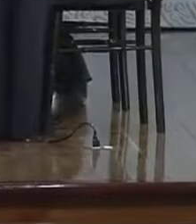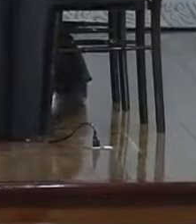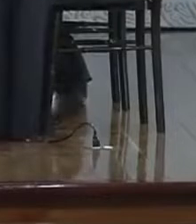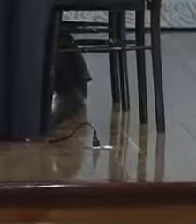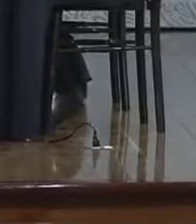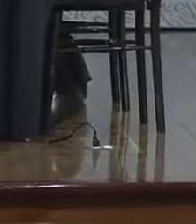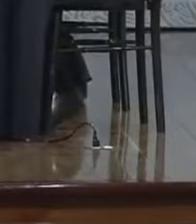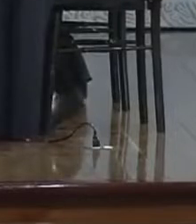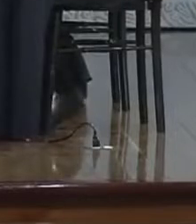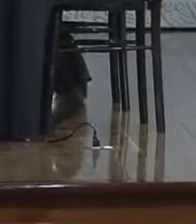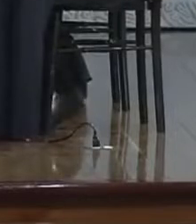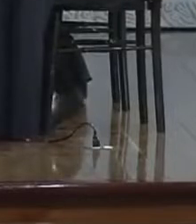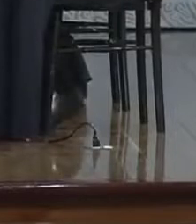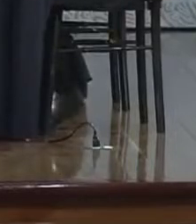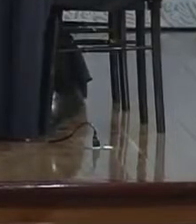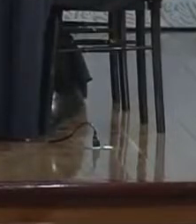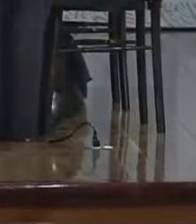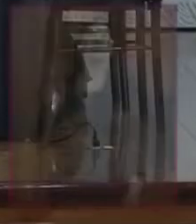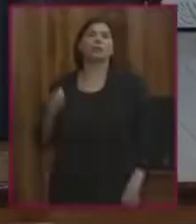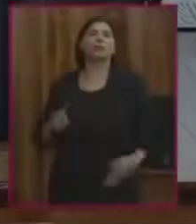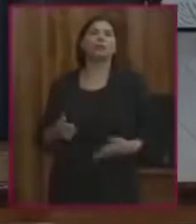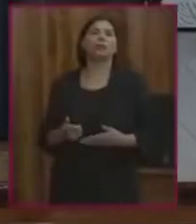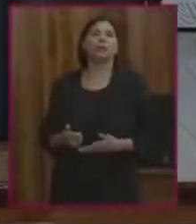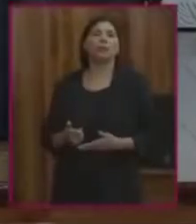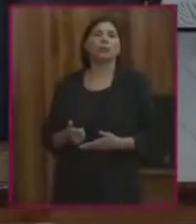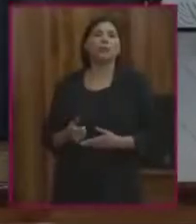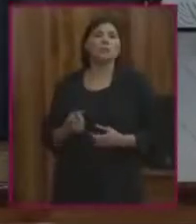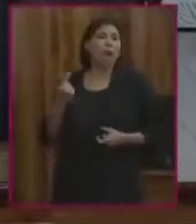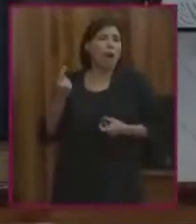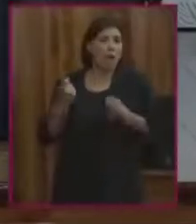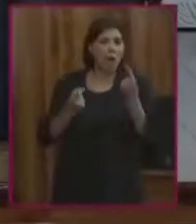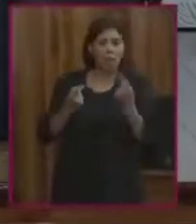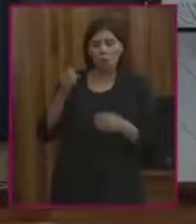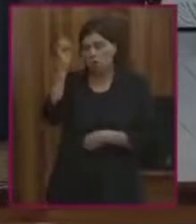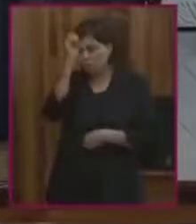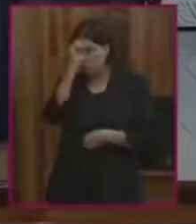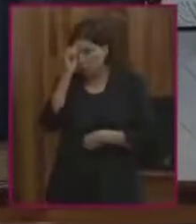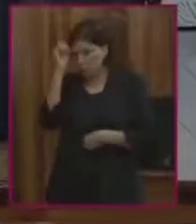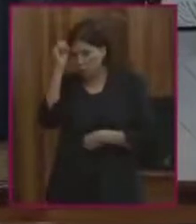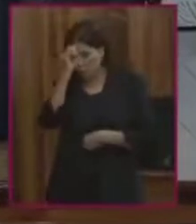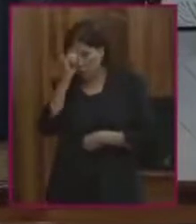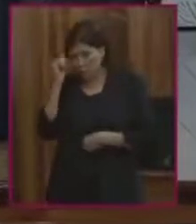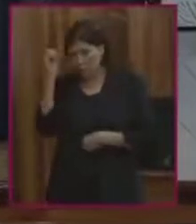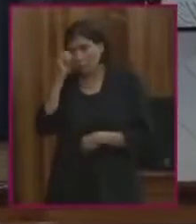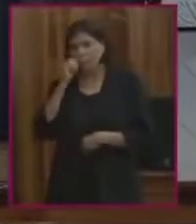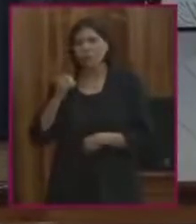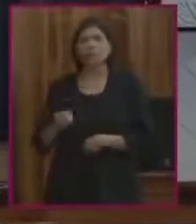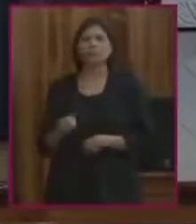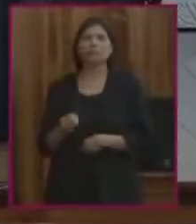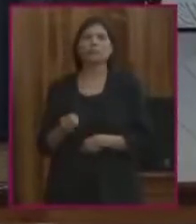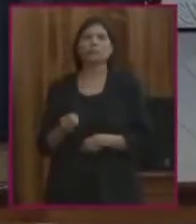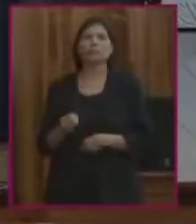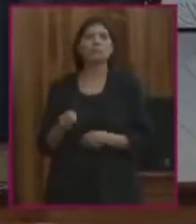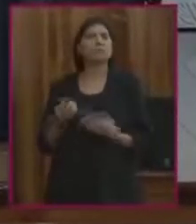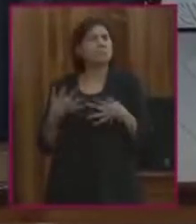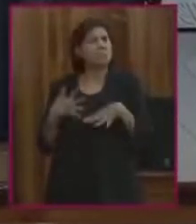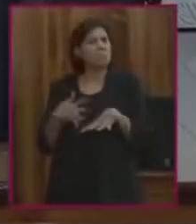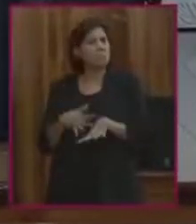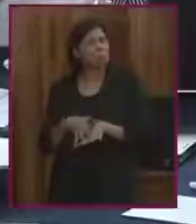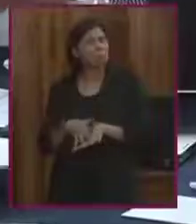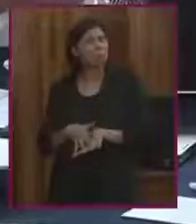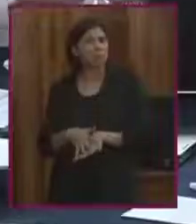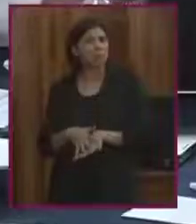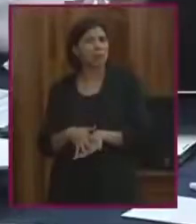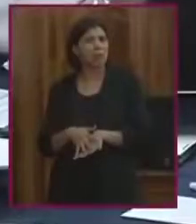segunda ronda retomar algunas de los comentarios que se hicieron ahorita en esta intervención e integrarla, digamos, en